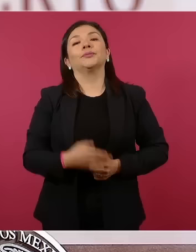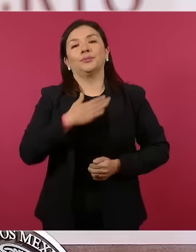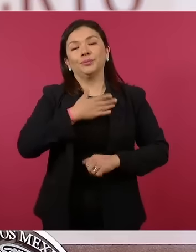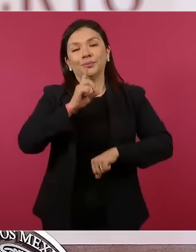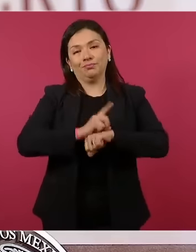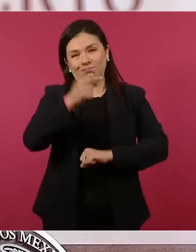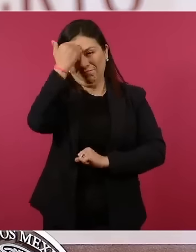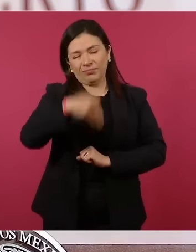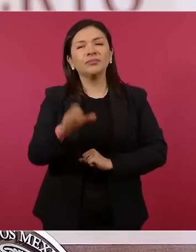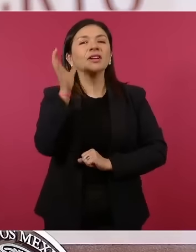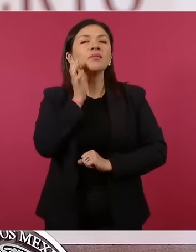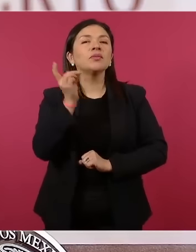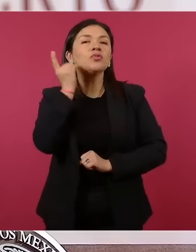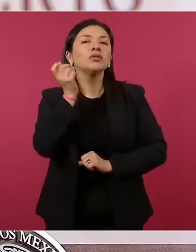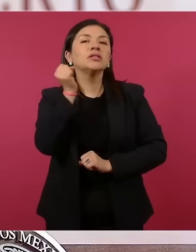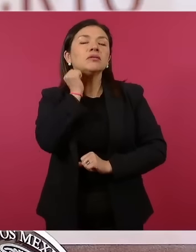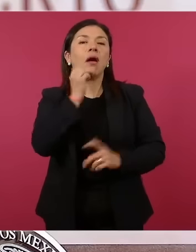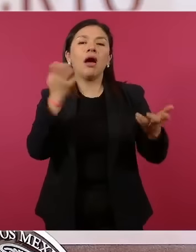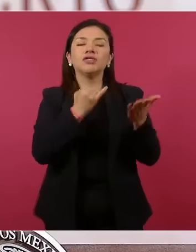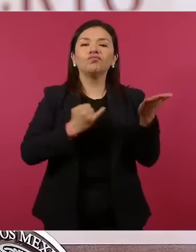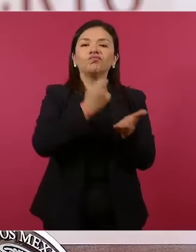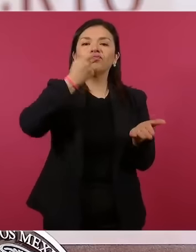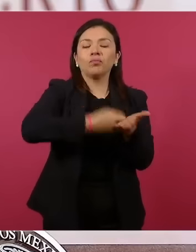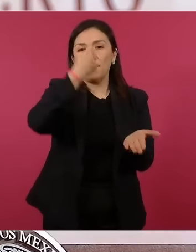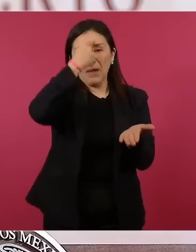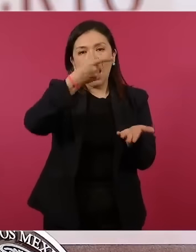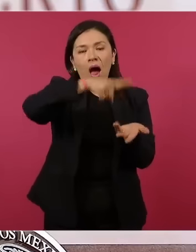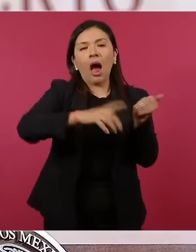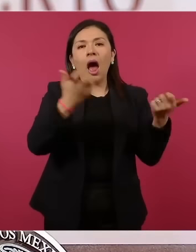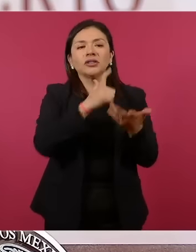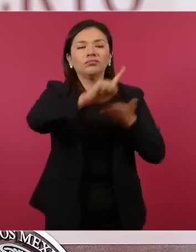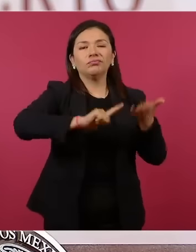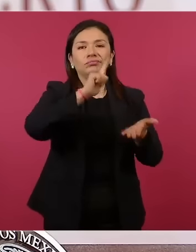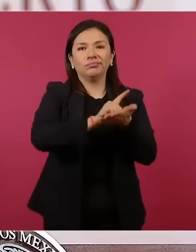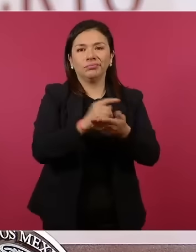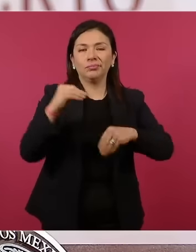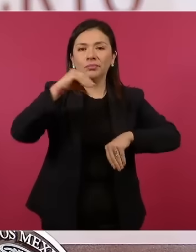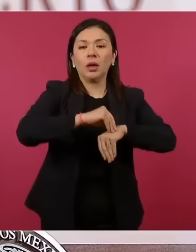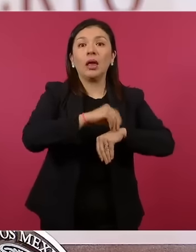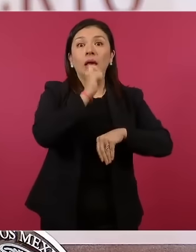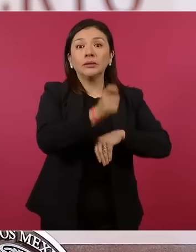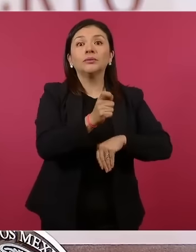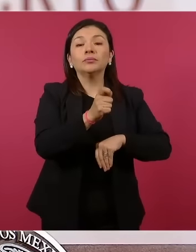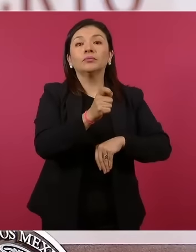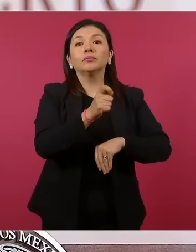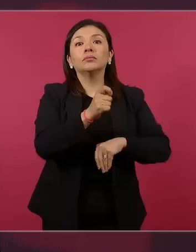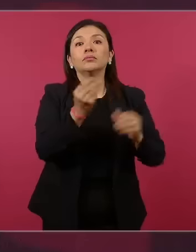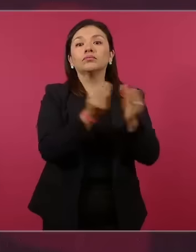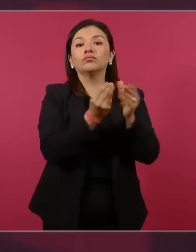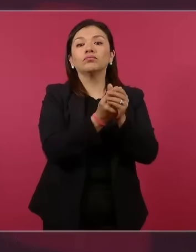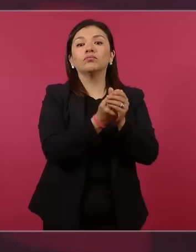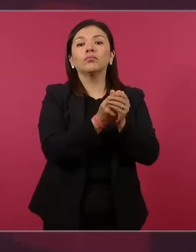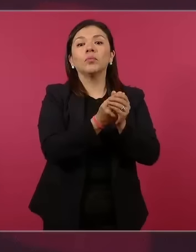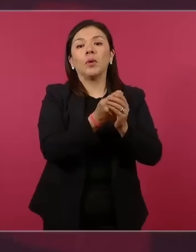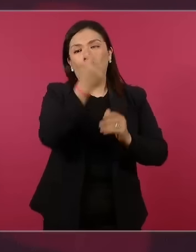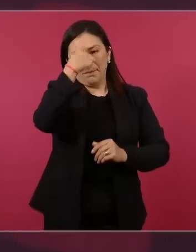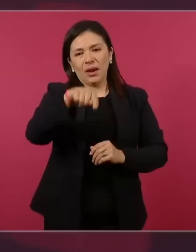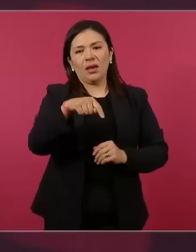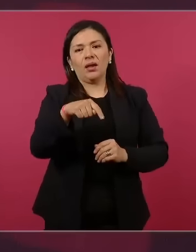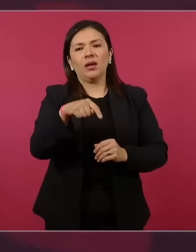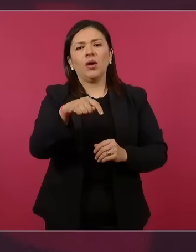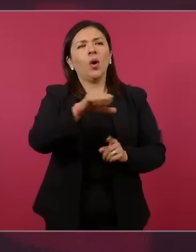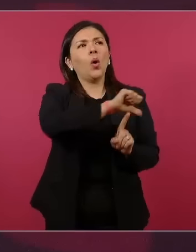también por disposición legal tiene esta facultad dentro de su ley y por lo que funge también como fiduciario